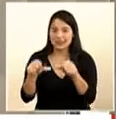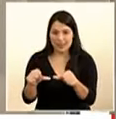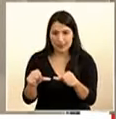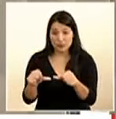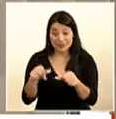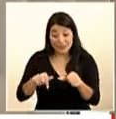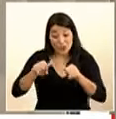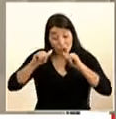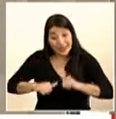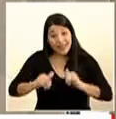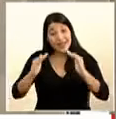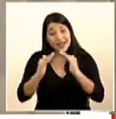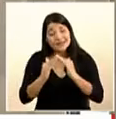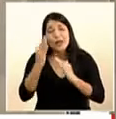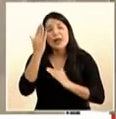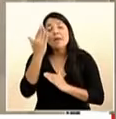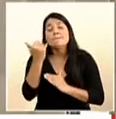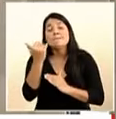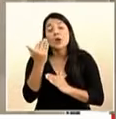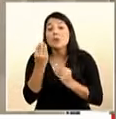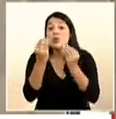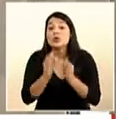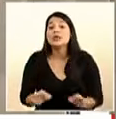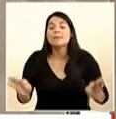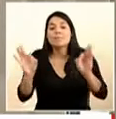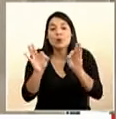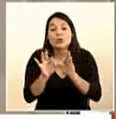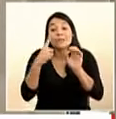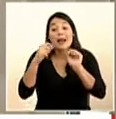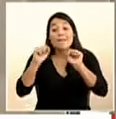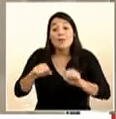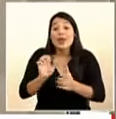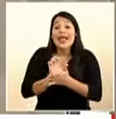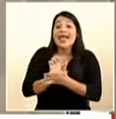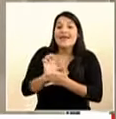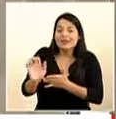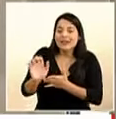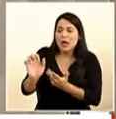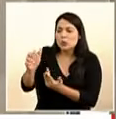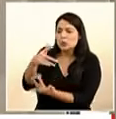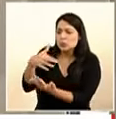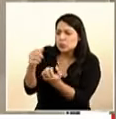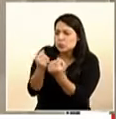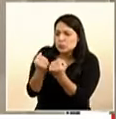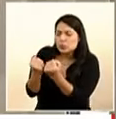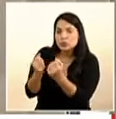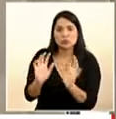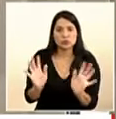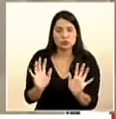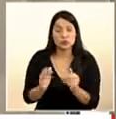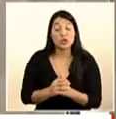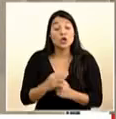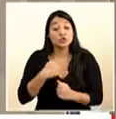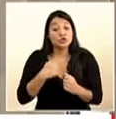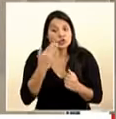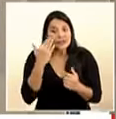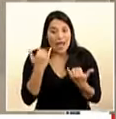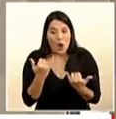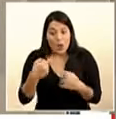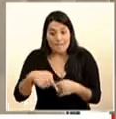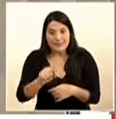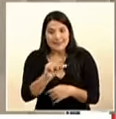llamado que es en casa porque muy importante es para evitar aglomeraciones de personas porque yo sé que habrá en este periodo de semana